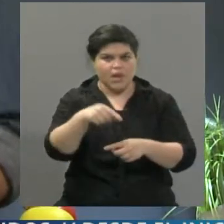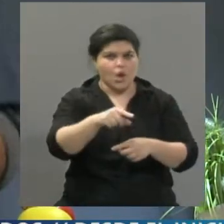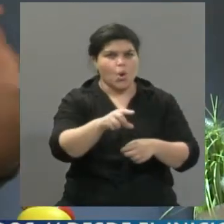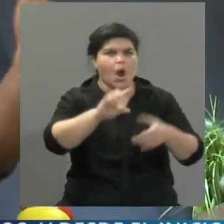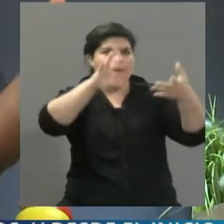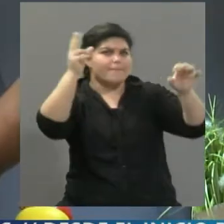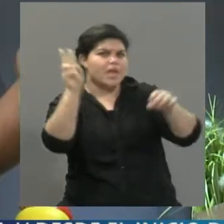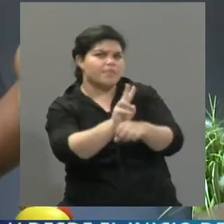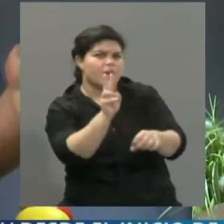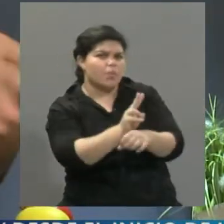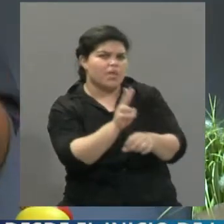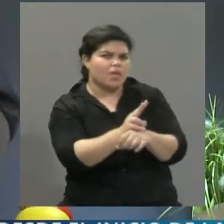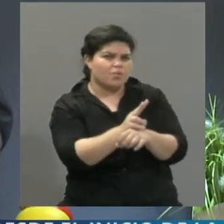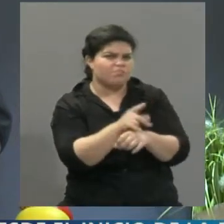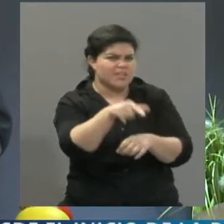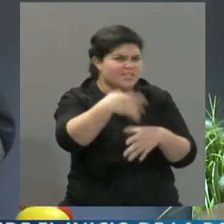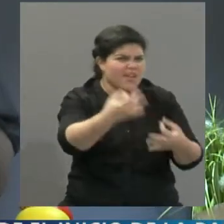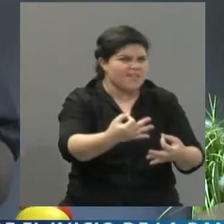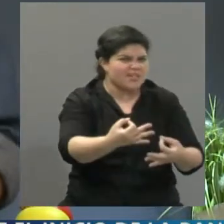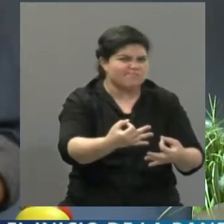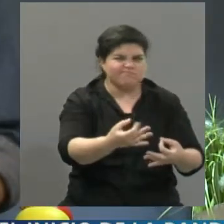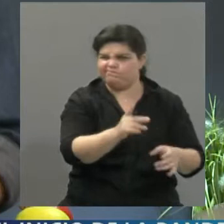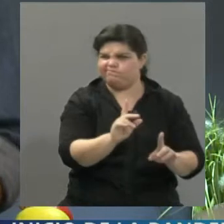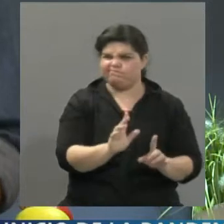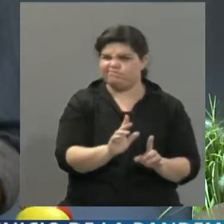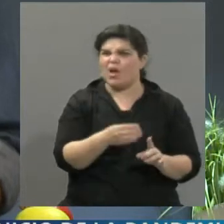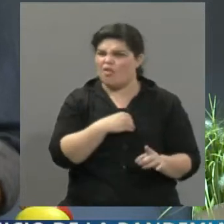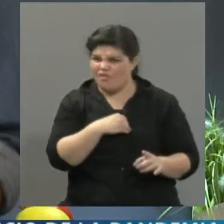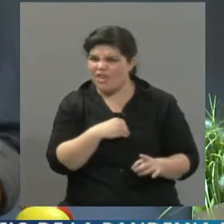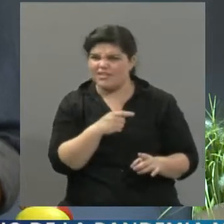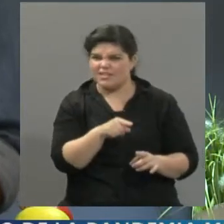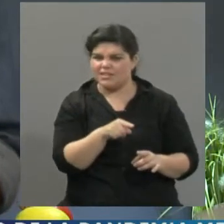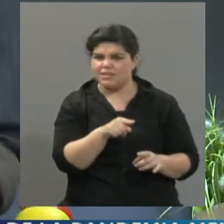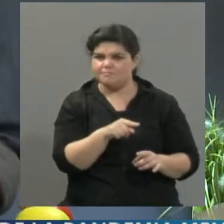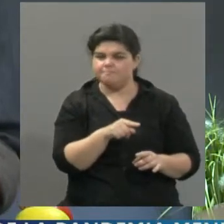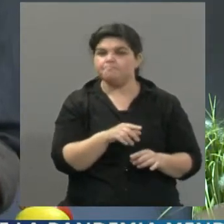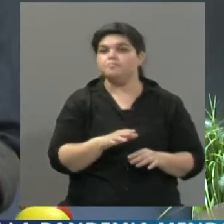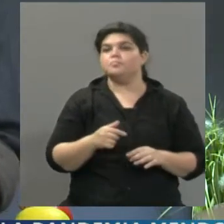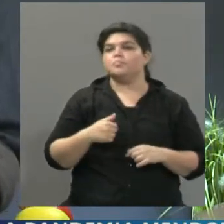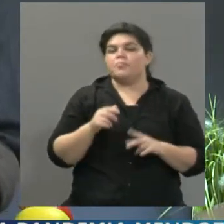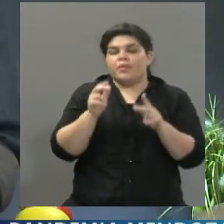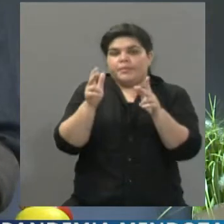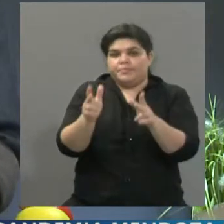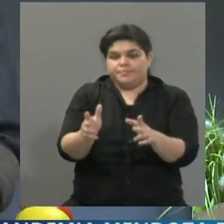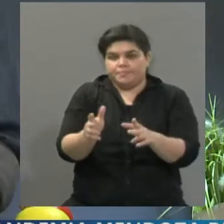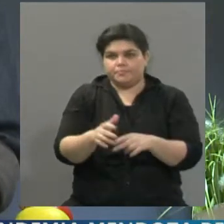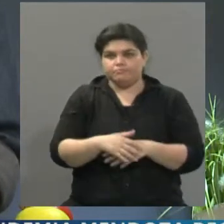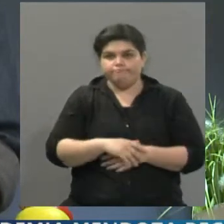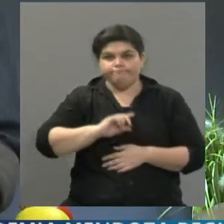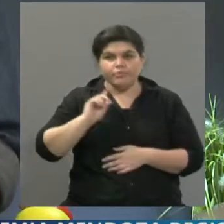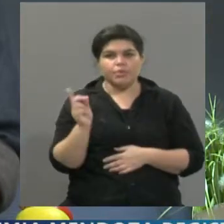Digo, si no hacen caso por una parte y no hacen caso a una ley. Lo que pasa es que para todos los hemos tenido la suerte